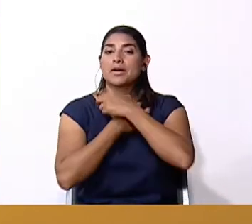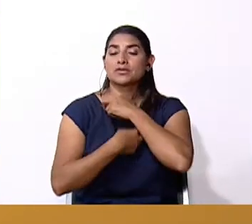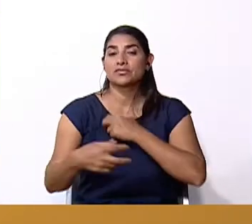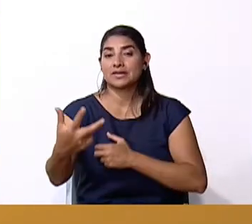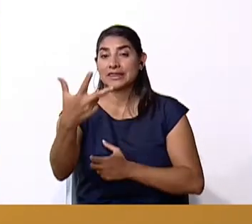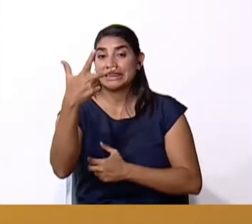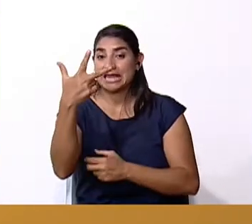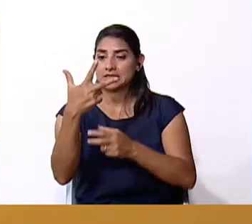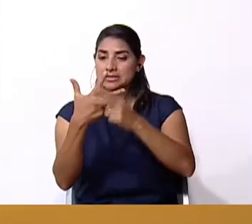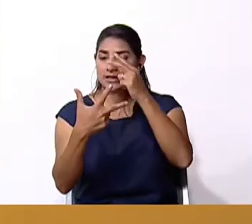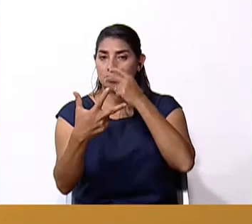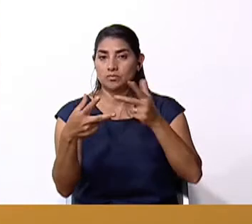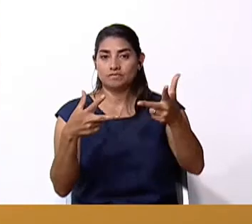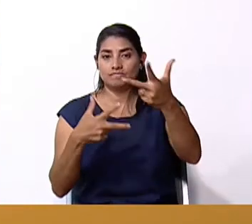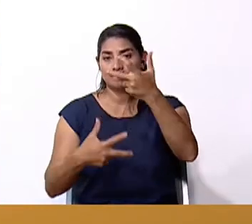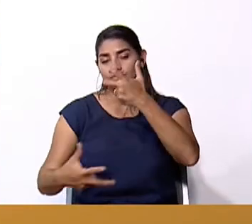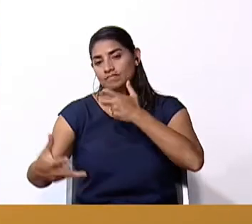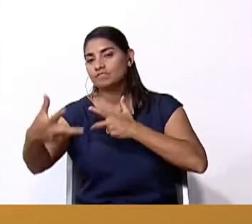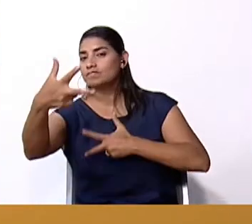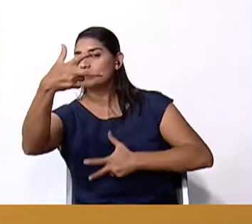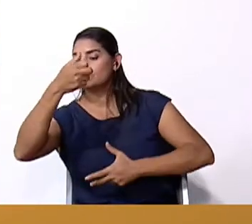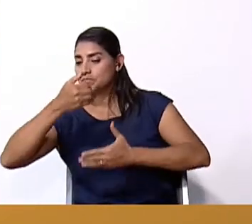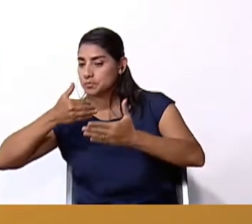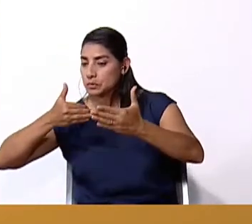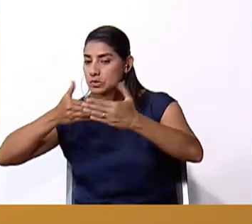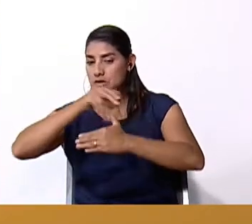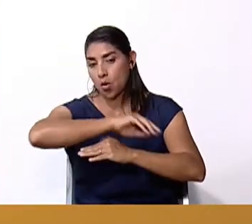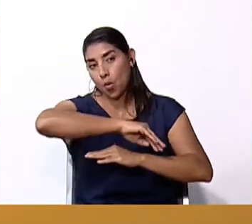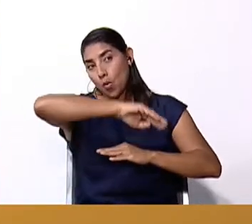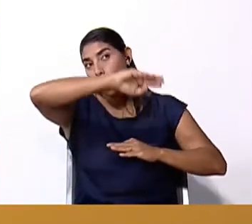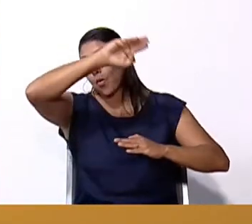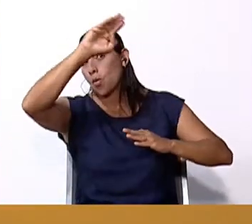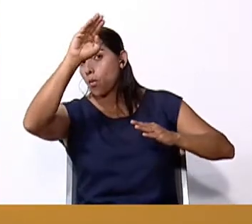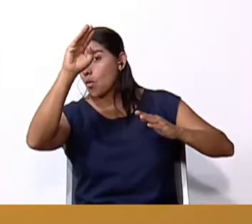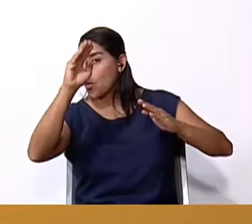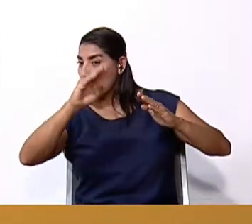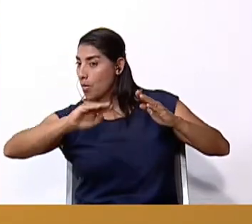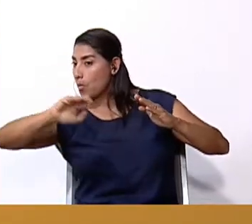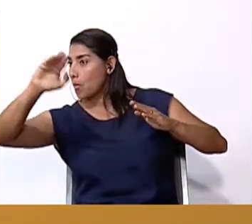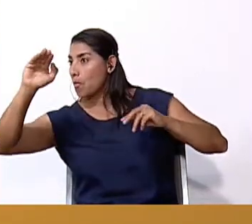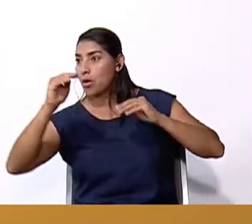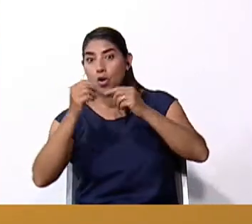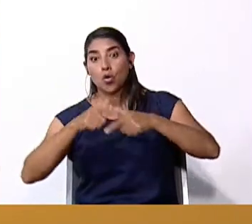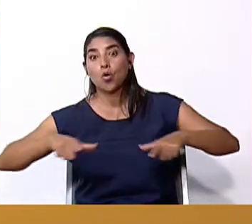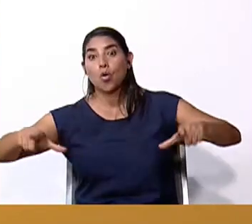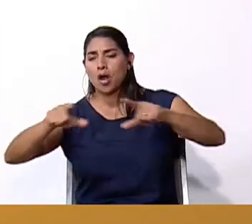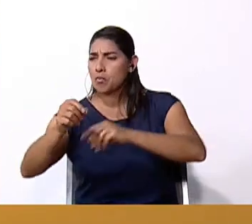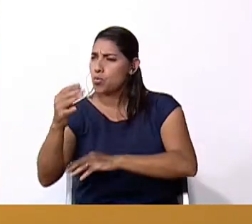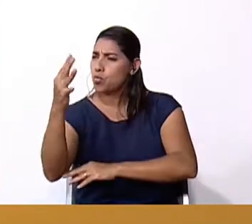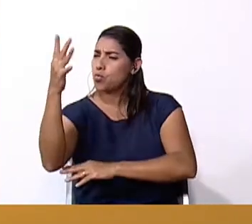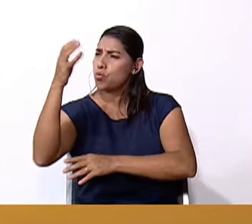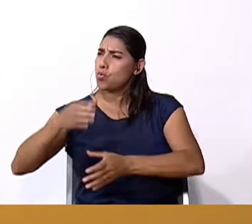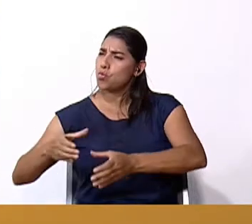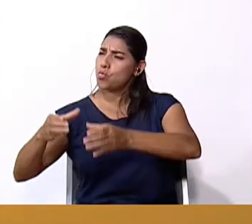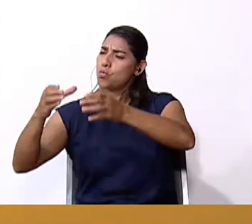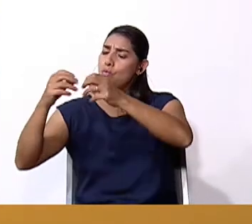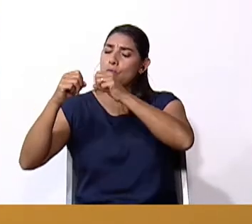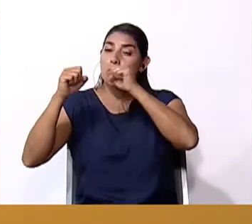3 dedos. Cerca de las montañas, o sea, en las zonas más altas y frías de nuestro